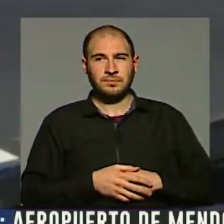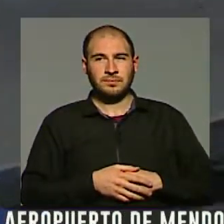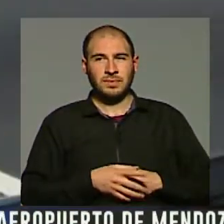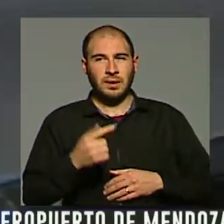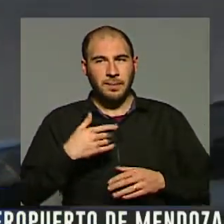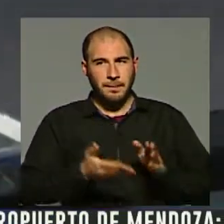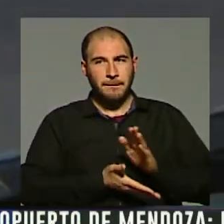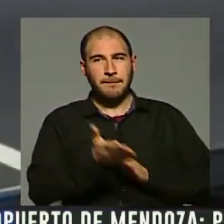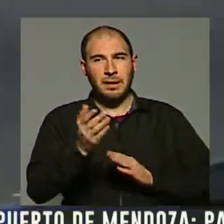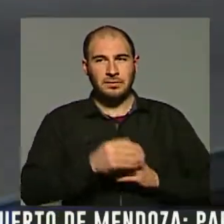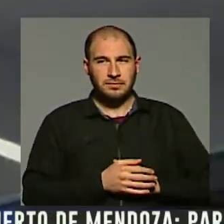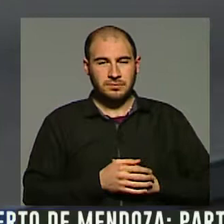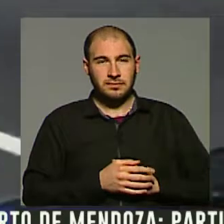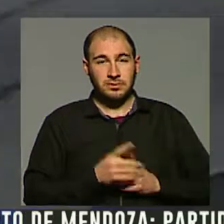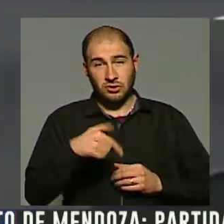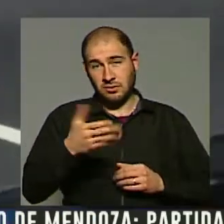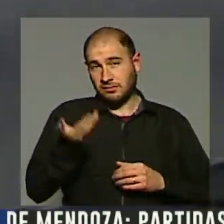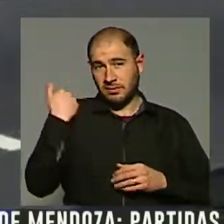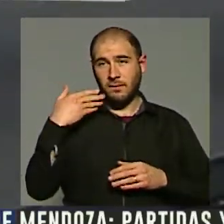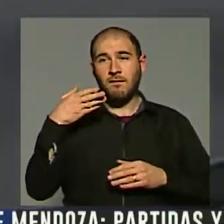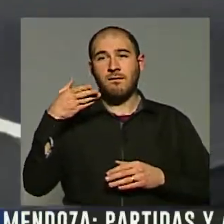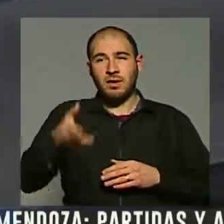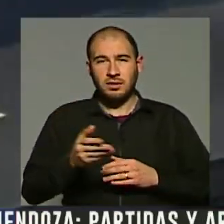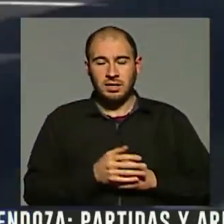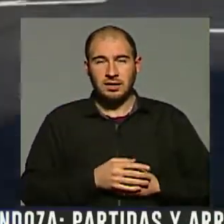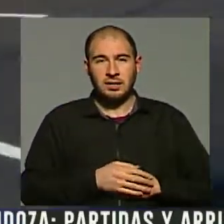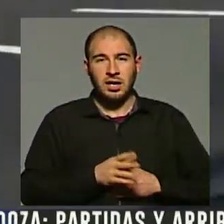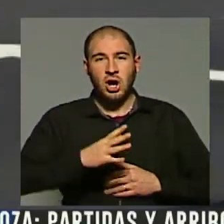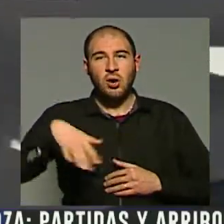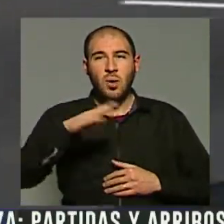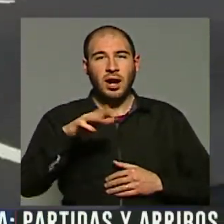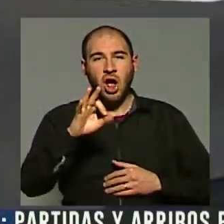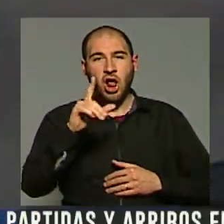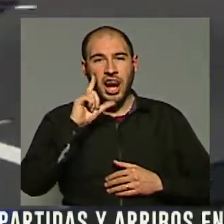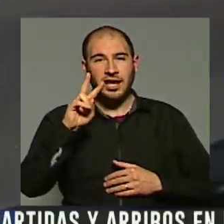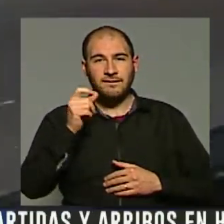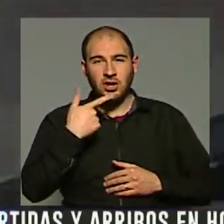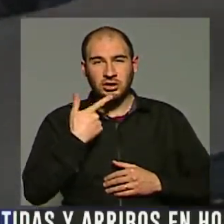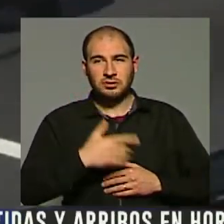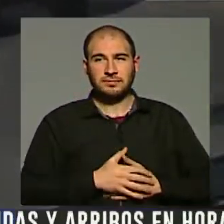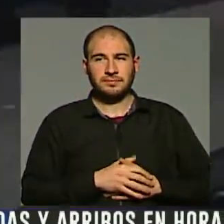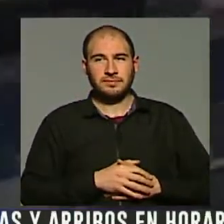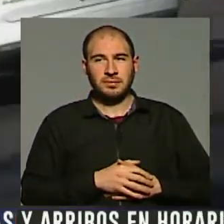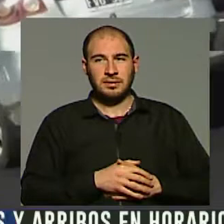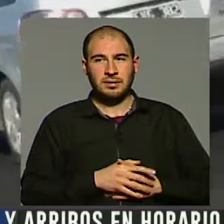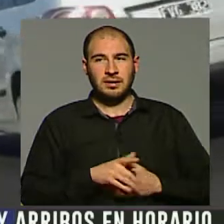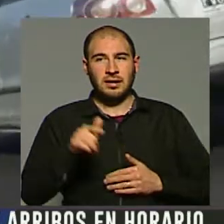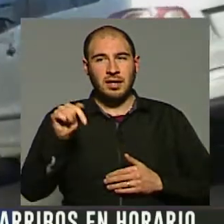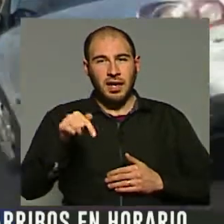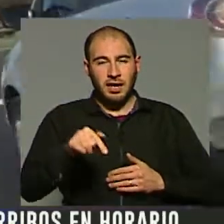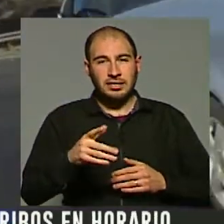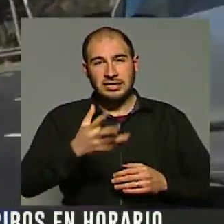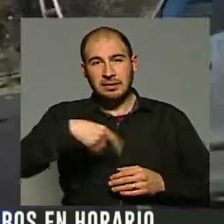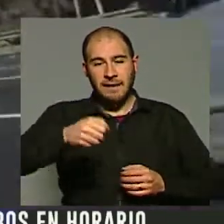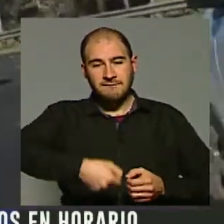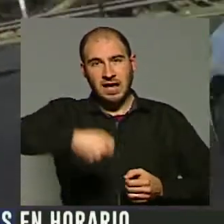Acabamos de ir hasta la Quinta de Olivos, en el cual se llevó